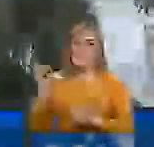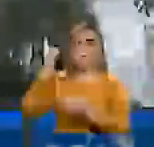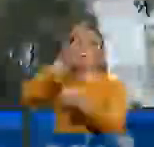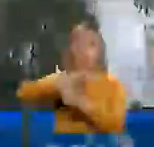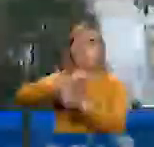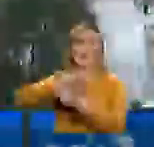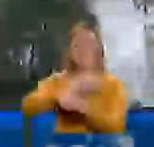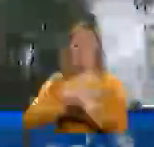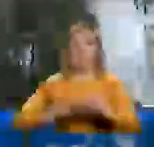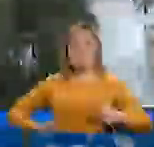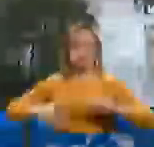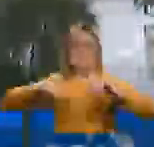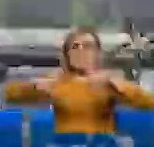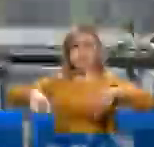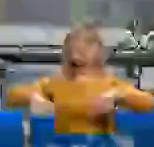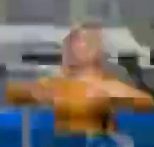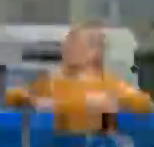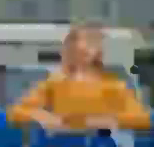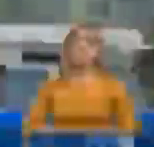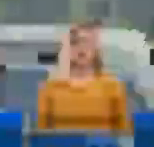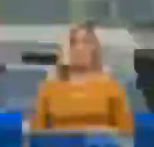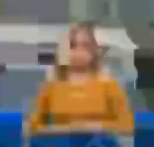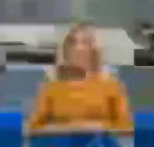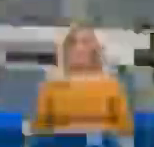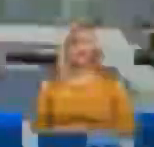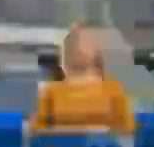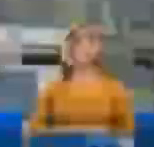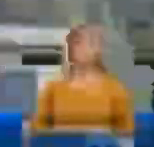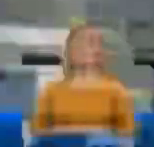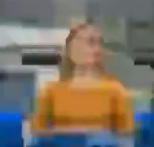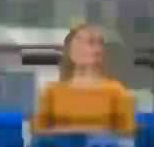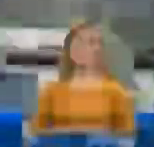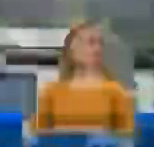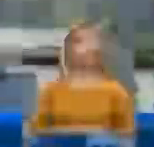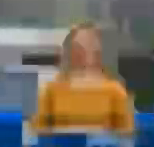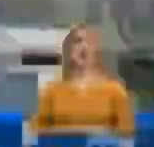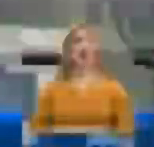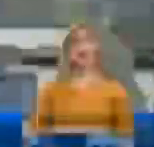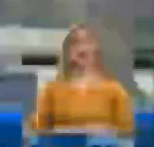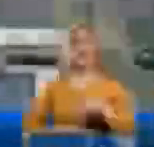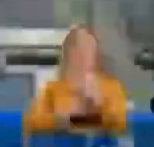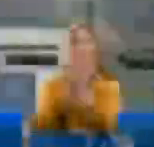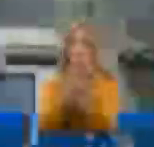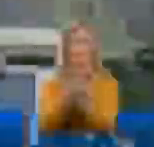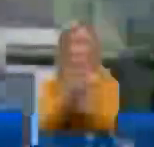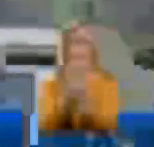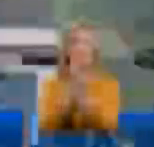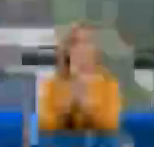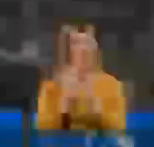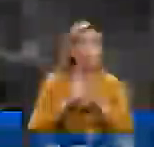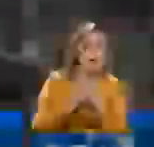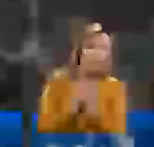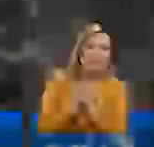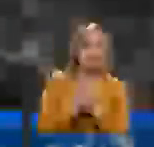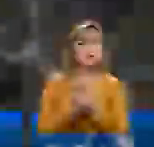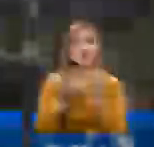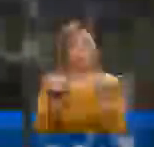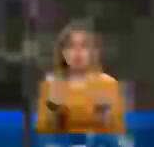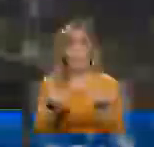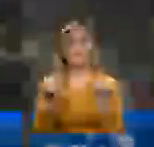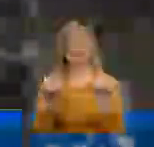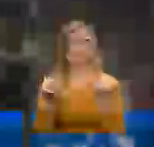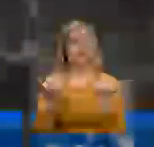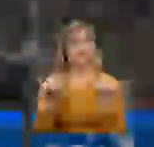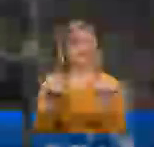decreto ejecutivo del presidente de la República, a quien ofició con este planteamiento. Aprovechando, dice que aún